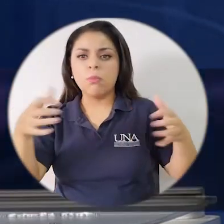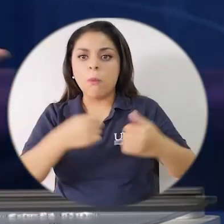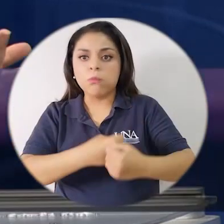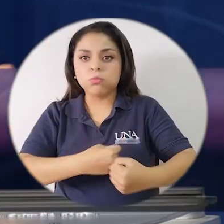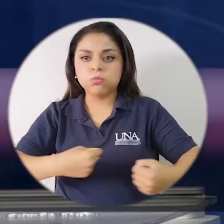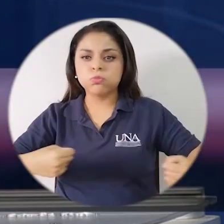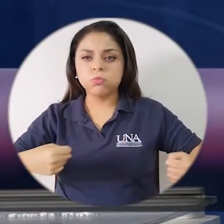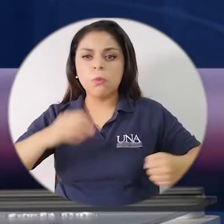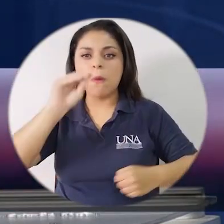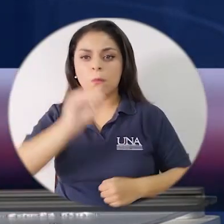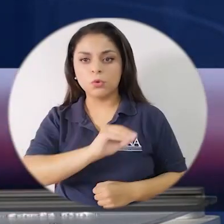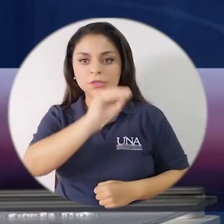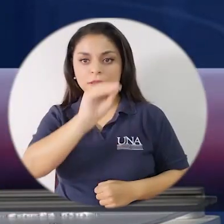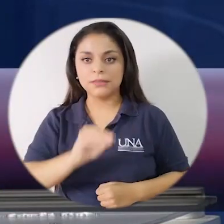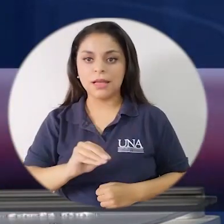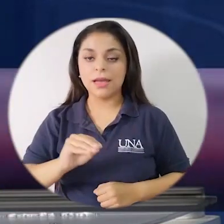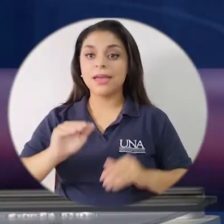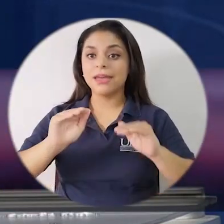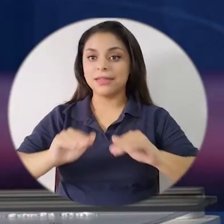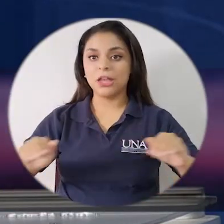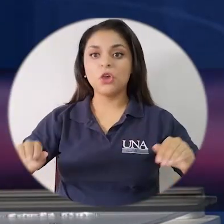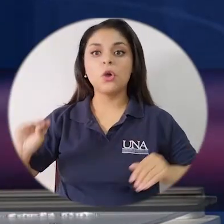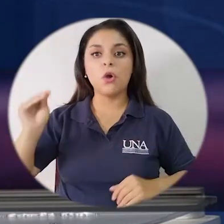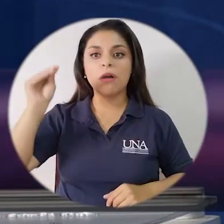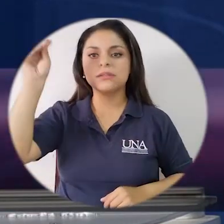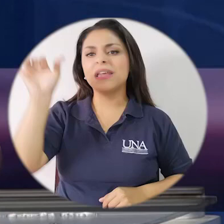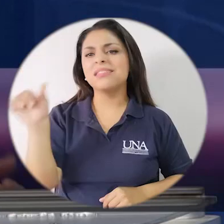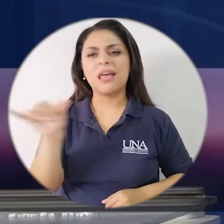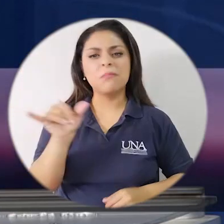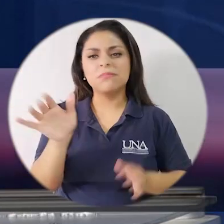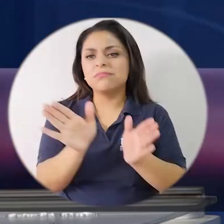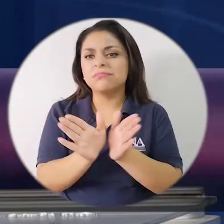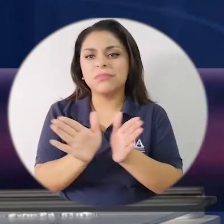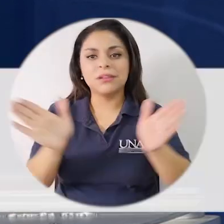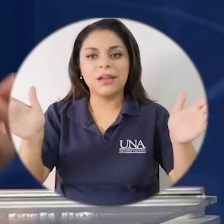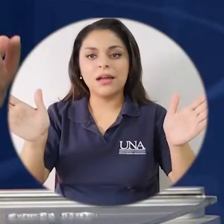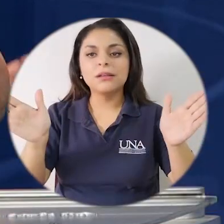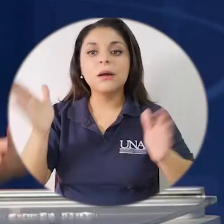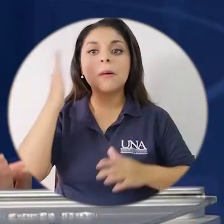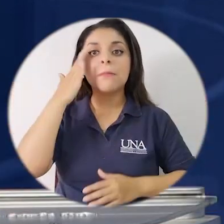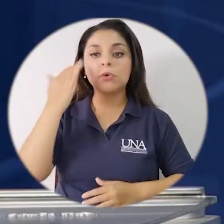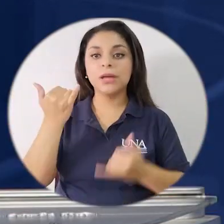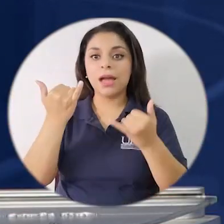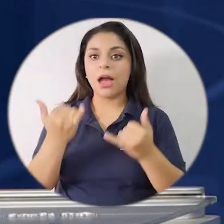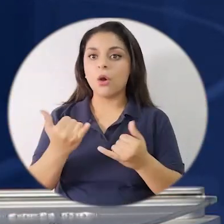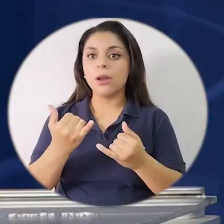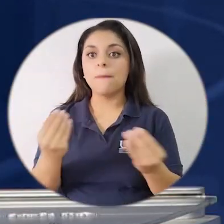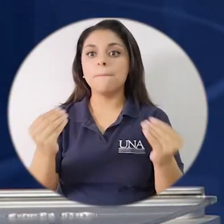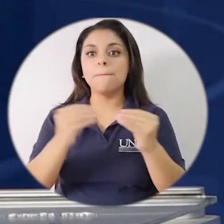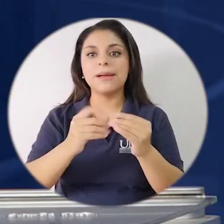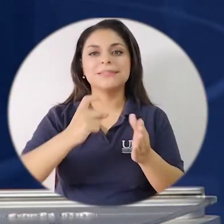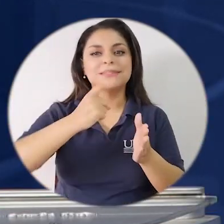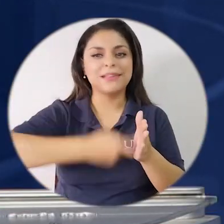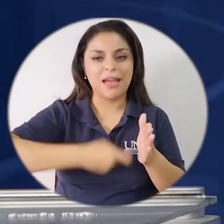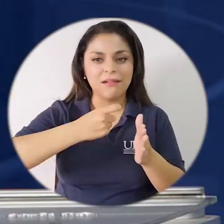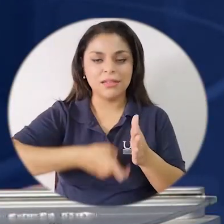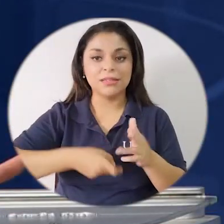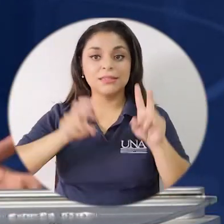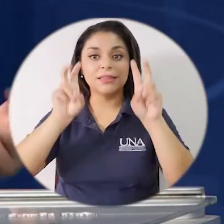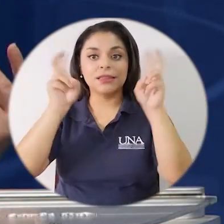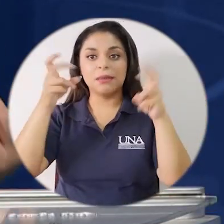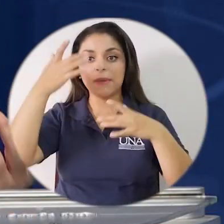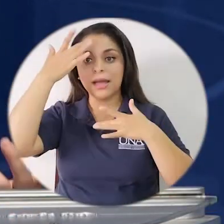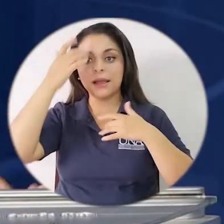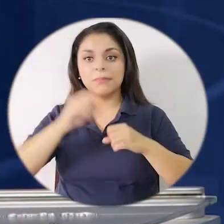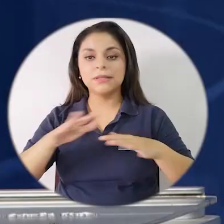en la población en general y también en niñas, niños y adolescentes, pero también que se ha venido a agravar con el tema de la pandemia, y para eso